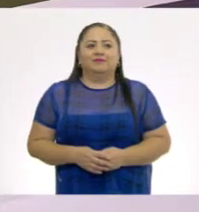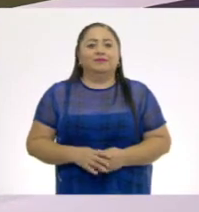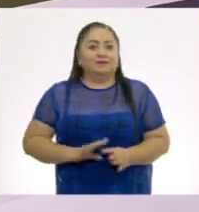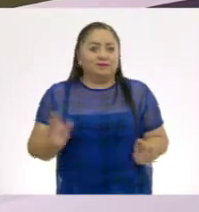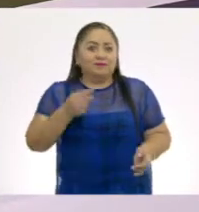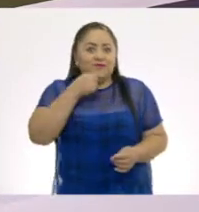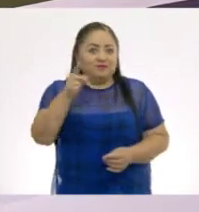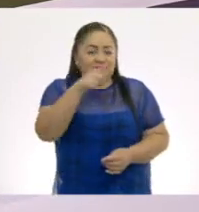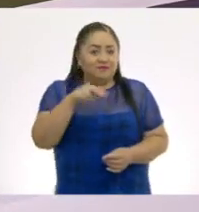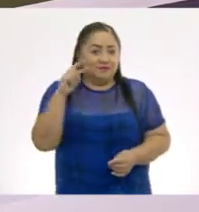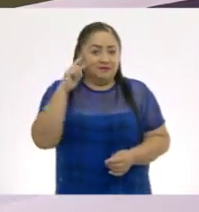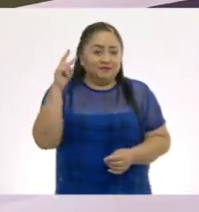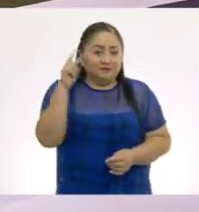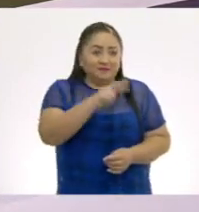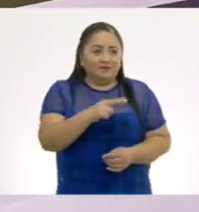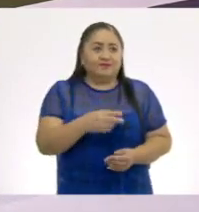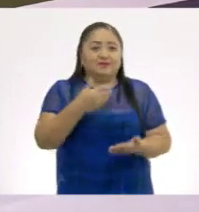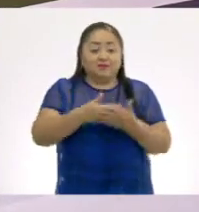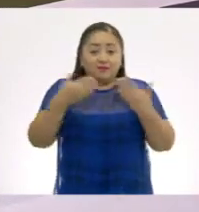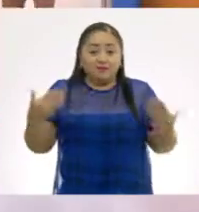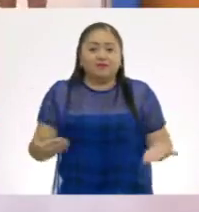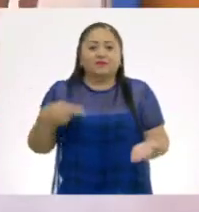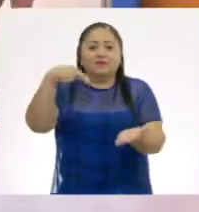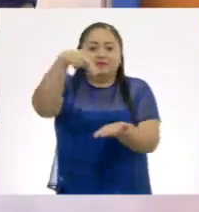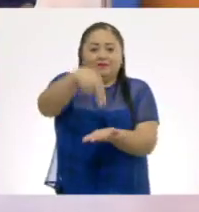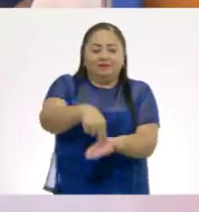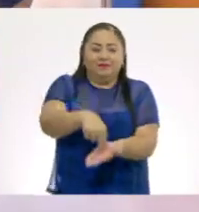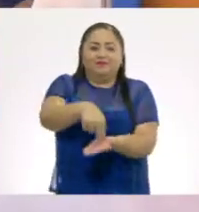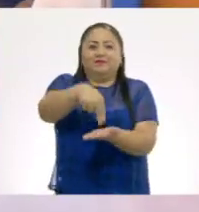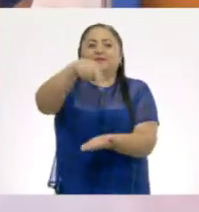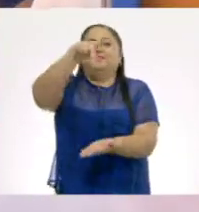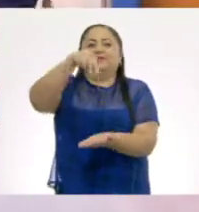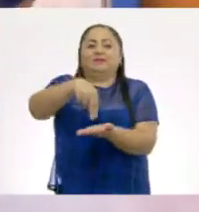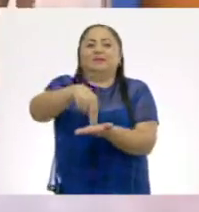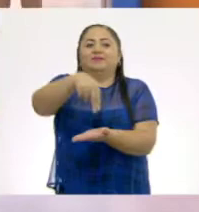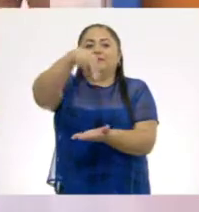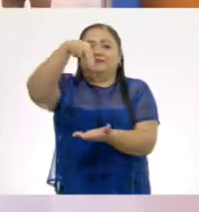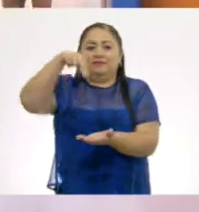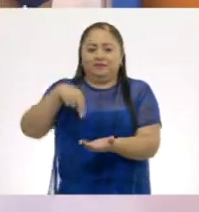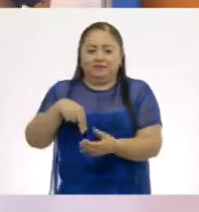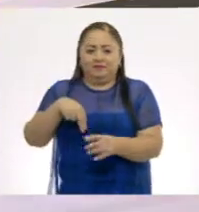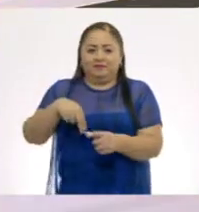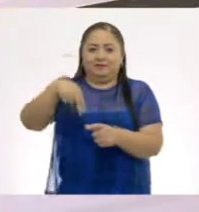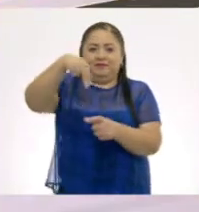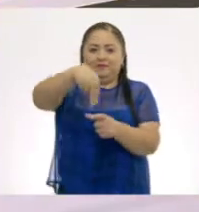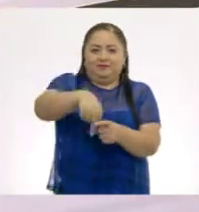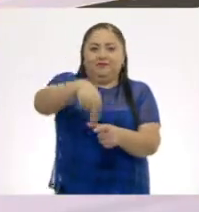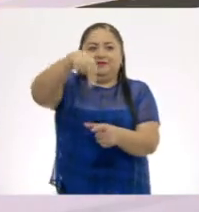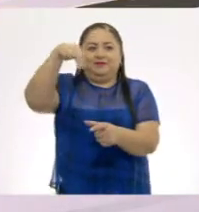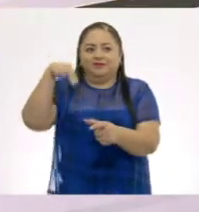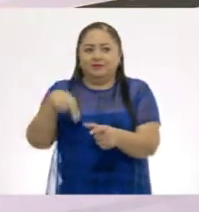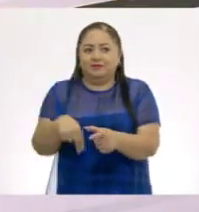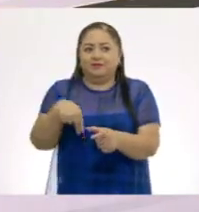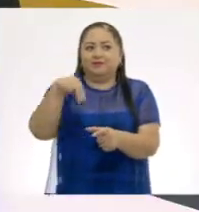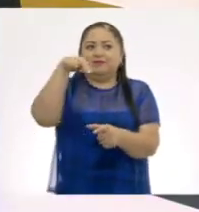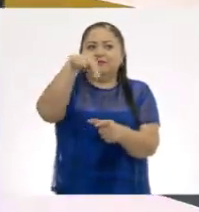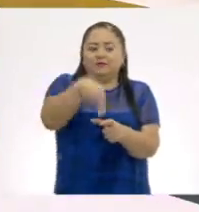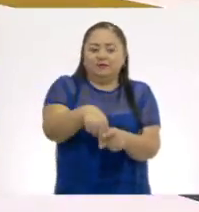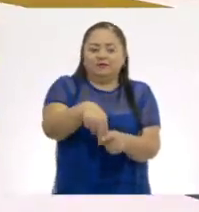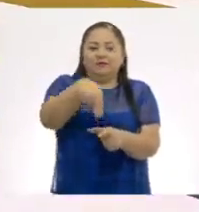niños, y saltando. Uno, dos, uno,